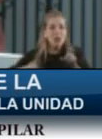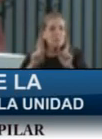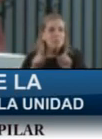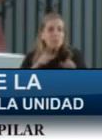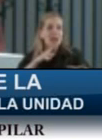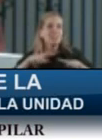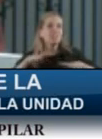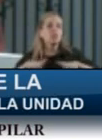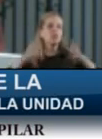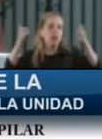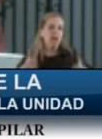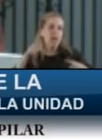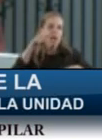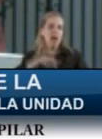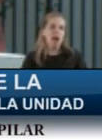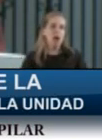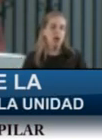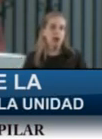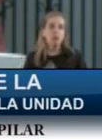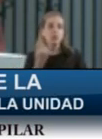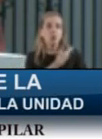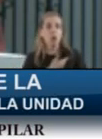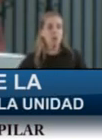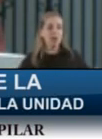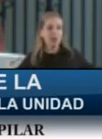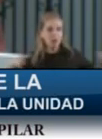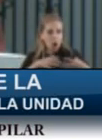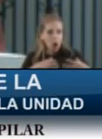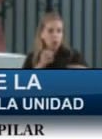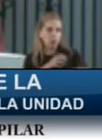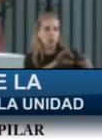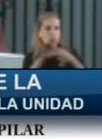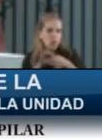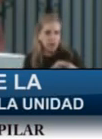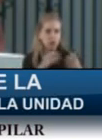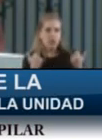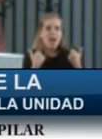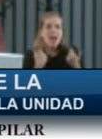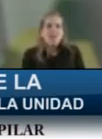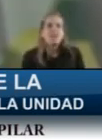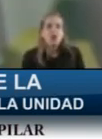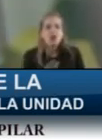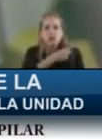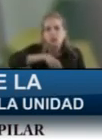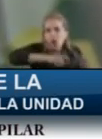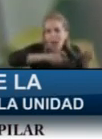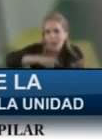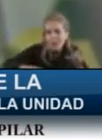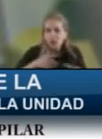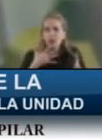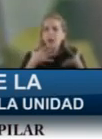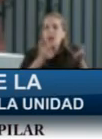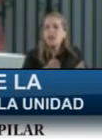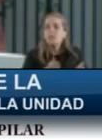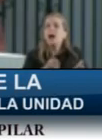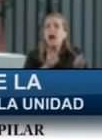lucha que vivimos en estos días. Cuando un gobierno popular puja con los intereses económicos de adentro y de afuera para defender la distribución